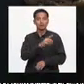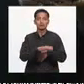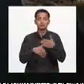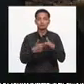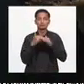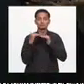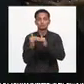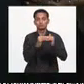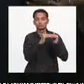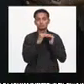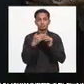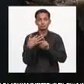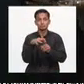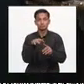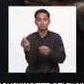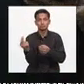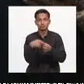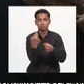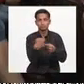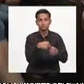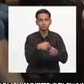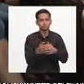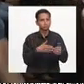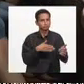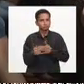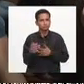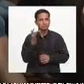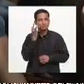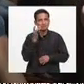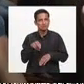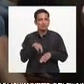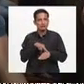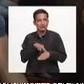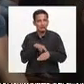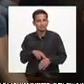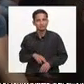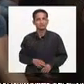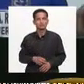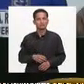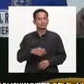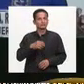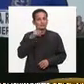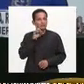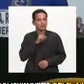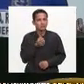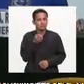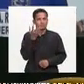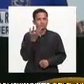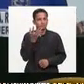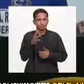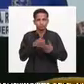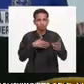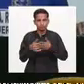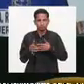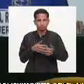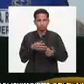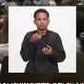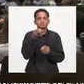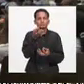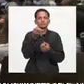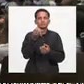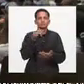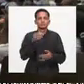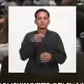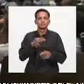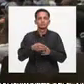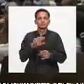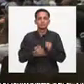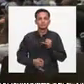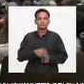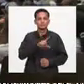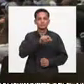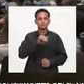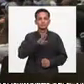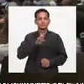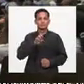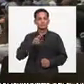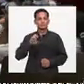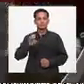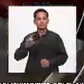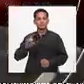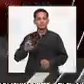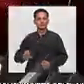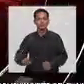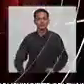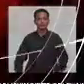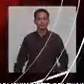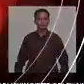participativa llegue a más personas sin importar su raza o condición social informó para cne noticias Hugo la